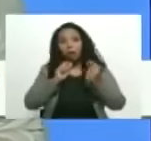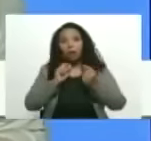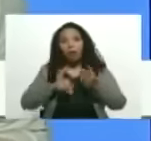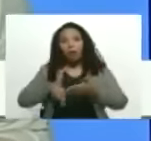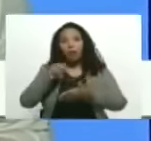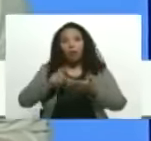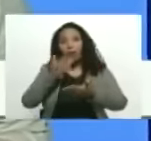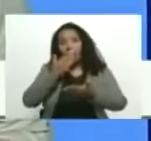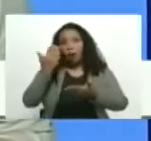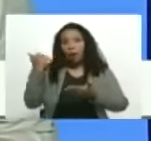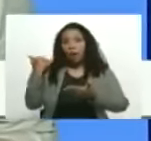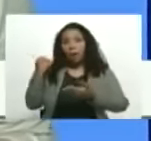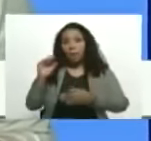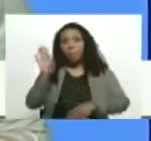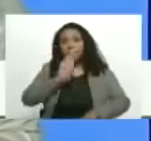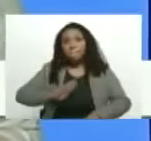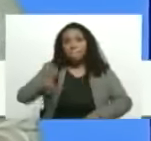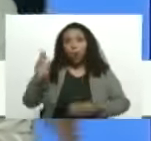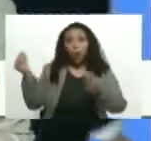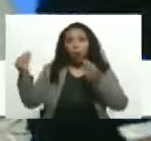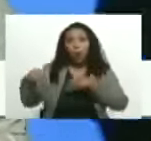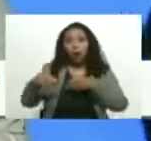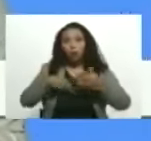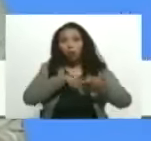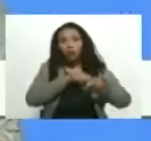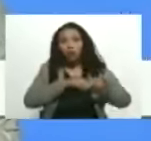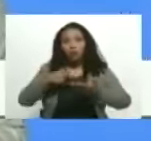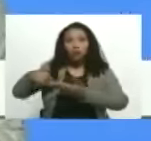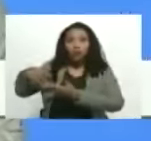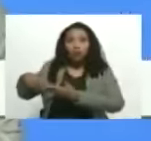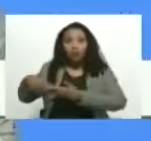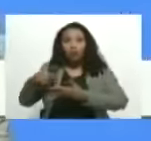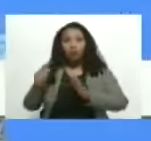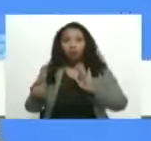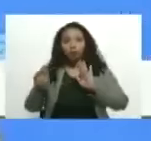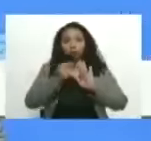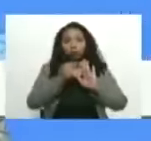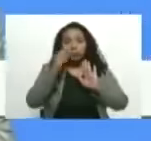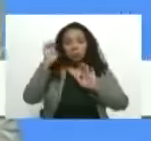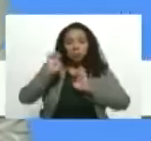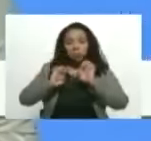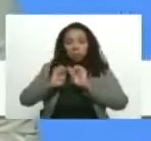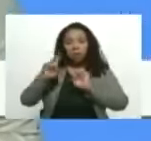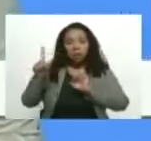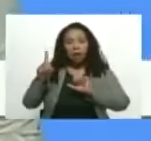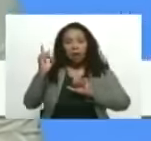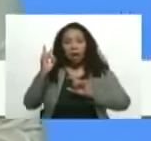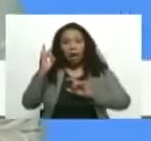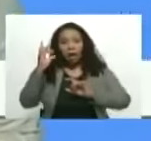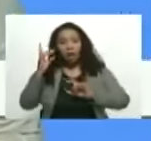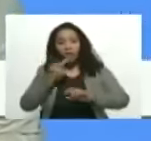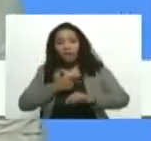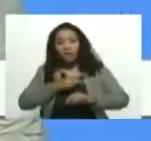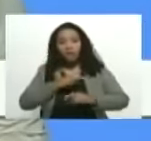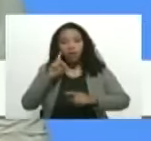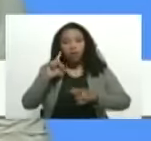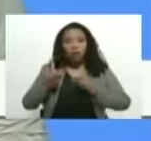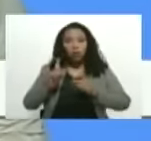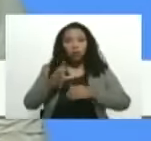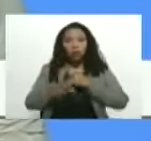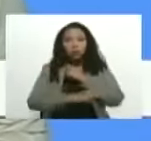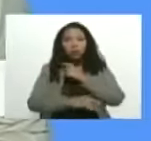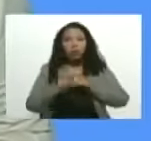semana pasada en Barbados para evaluar los puntos que pudieron haber sido alterados con esto de